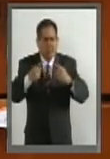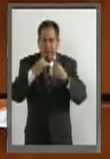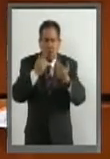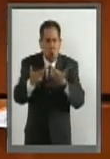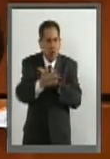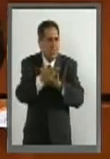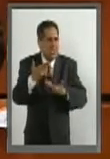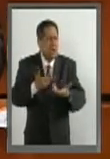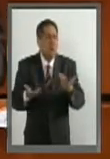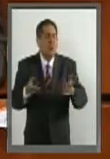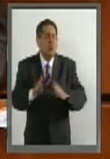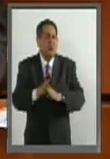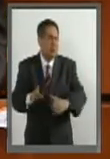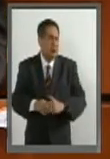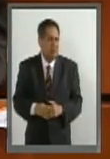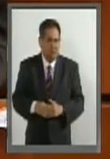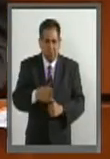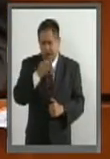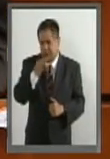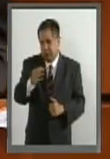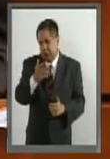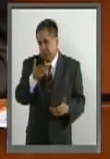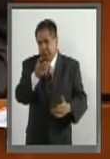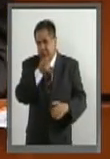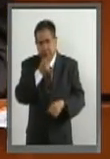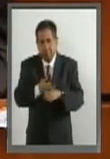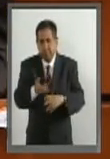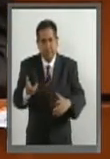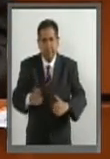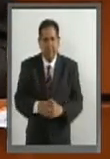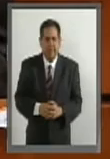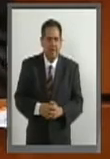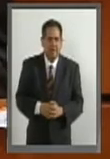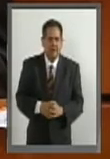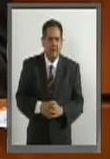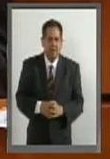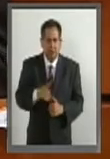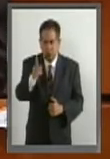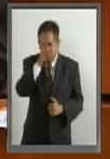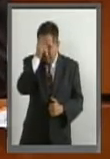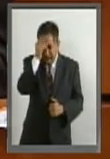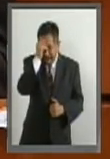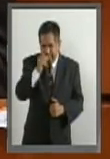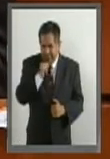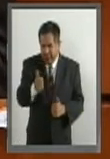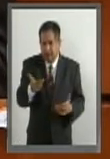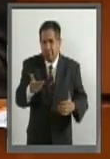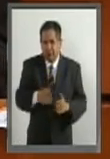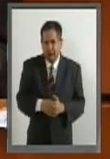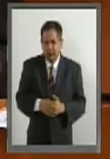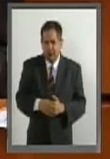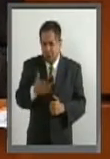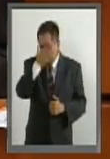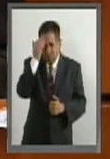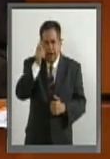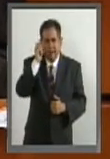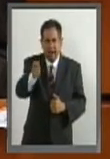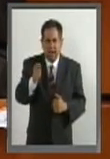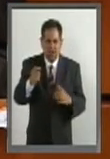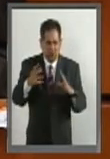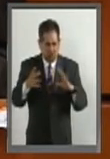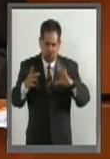y la diplomacia, señor secretario? ¿Qué no han aprendido? ¿Qué no saben lo que es la